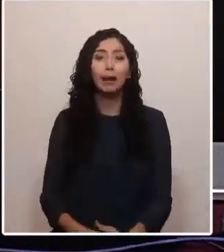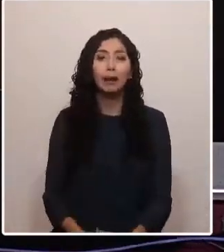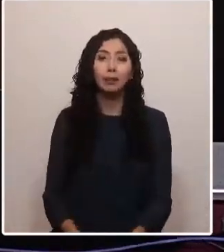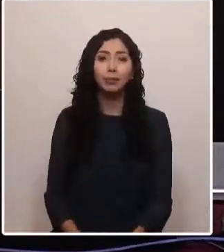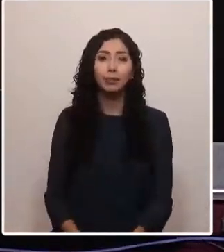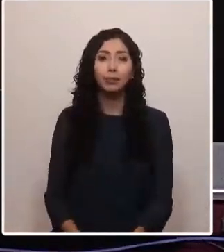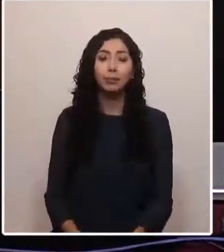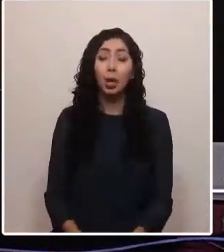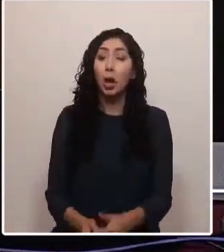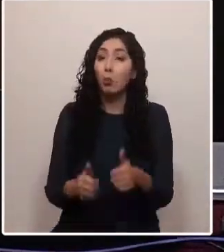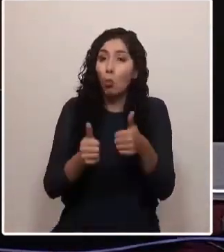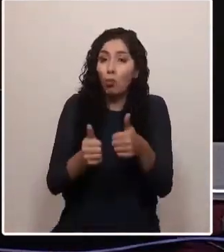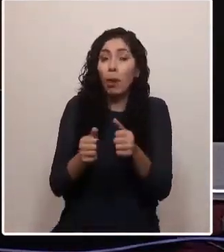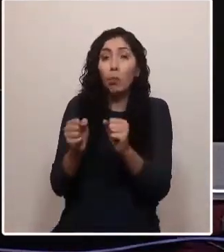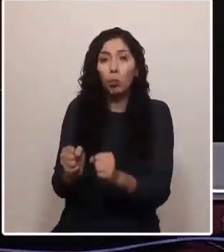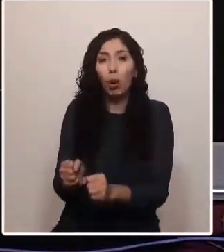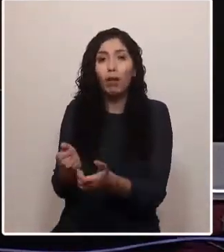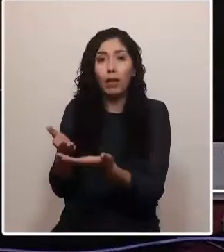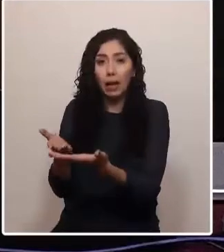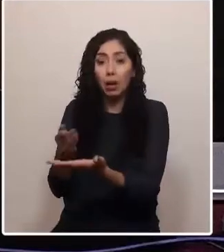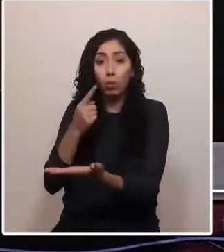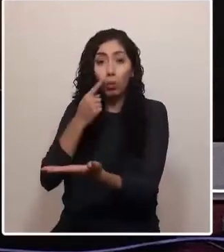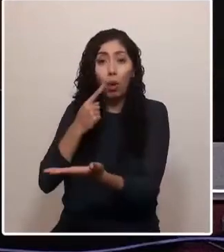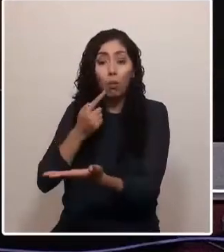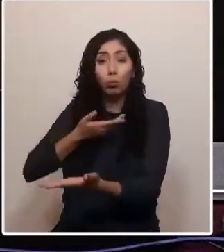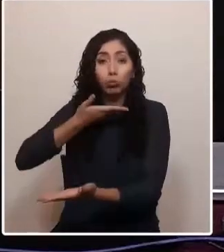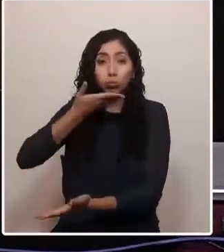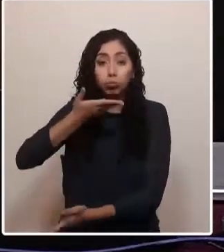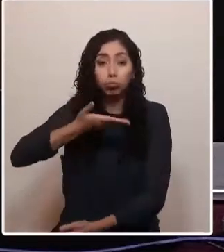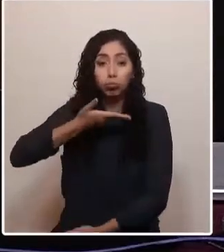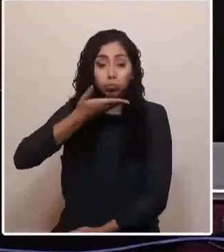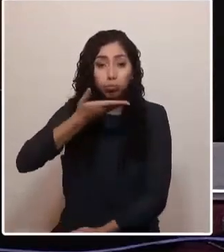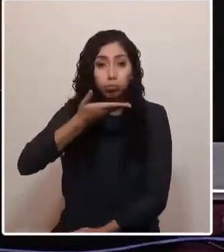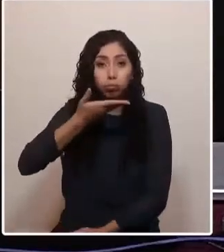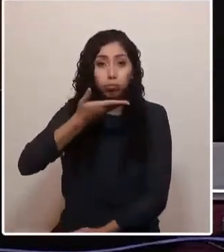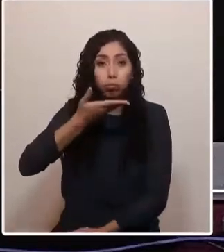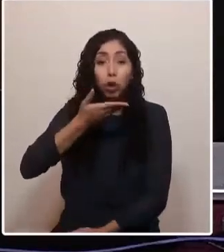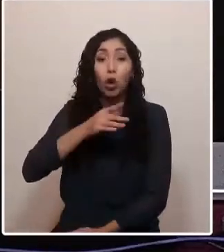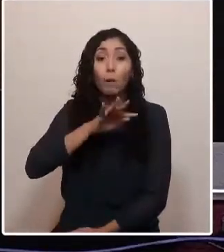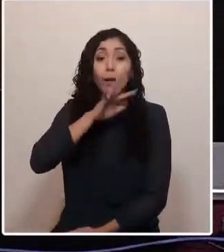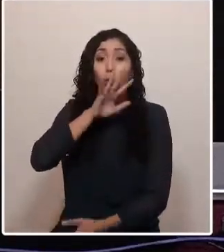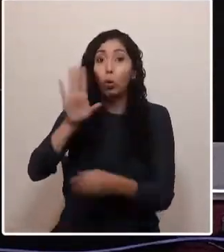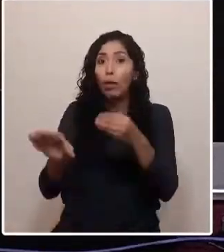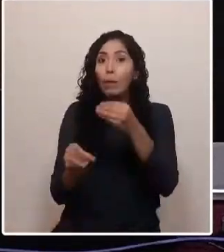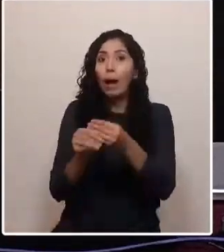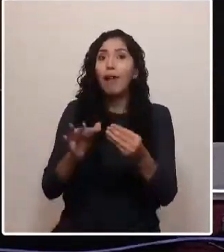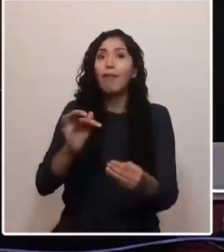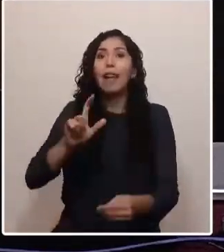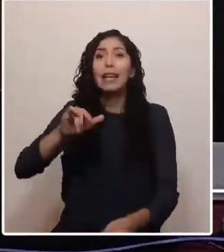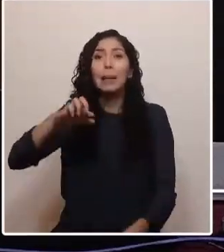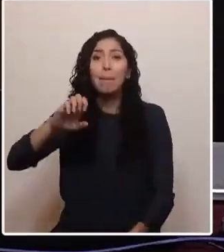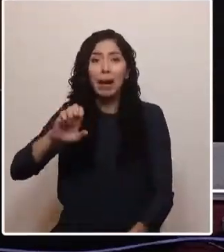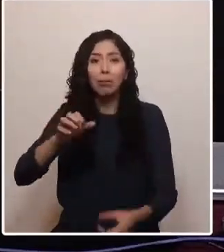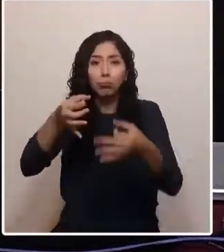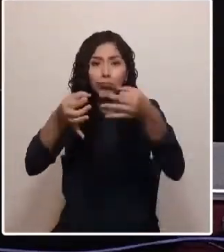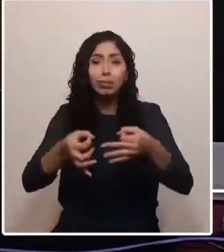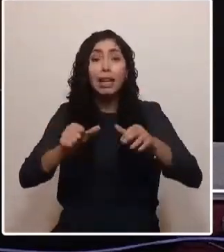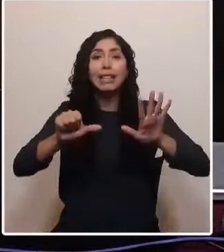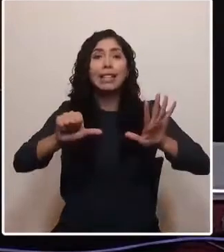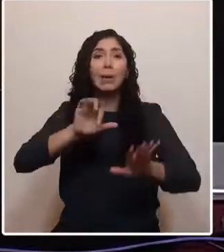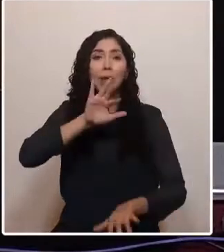Muy bien. Tiene la palabra el señor Neumann con los minutos que además le ha cedido también el señor Felipe Mena. Tiene la palabra por 6 minutos.